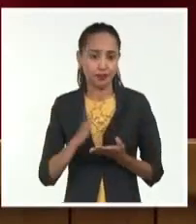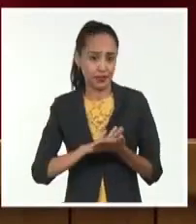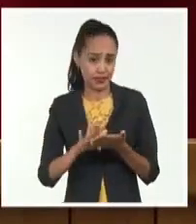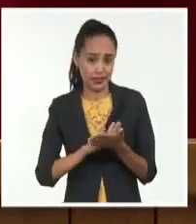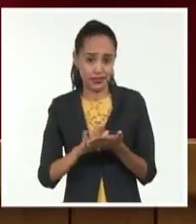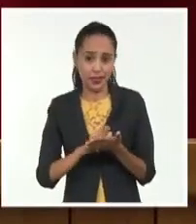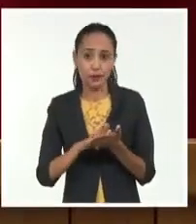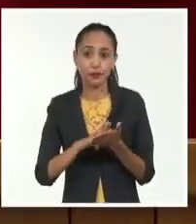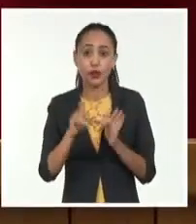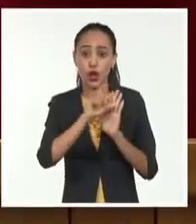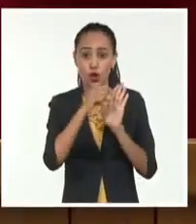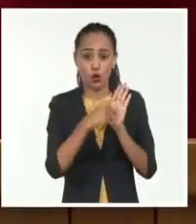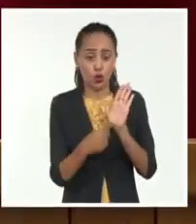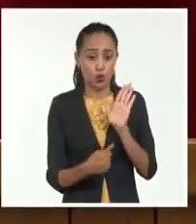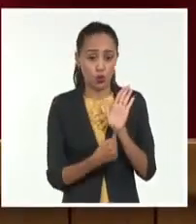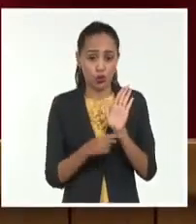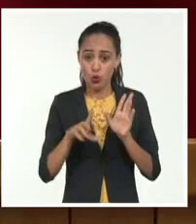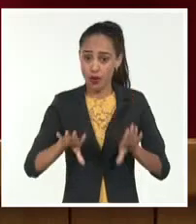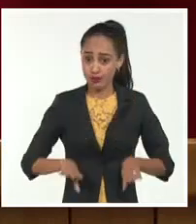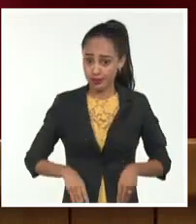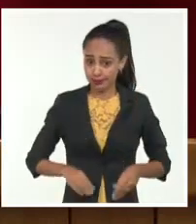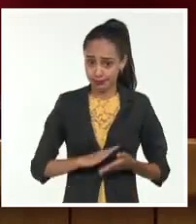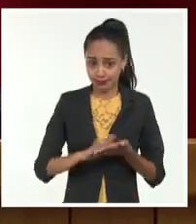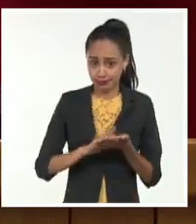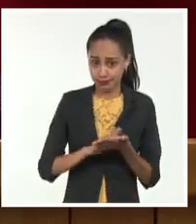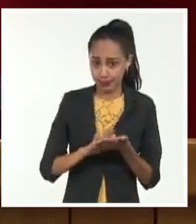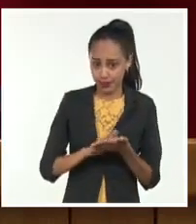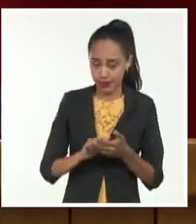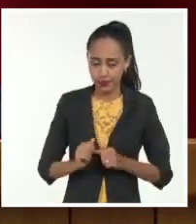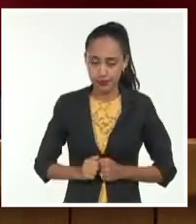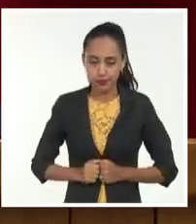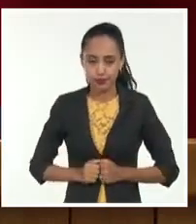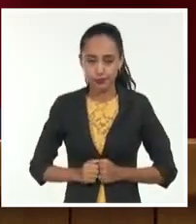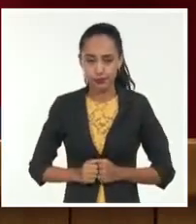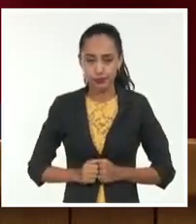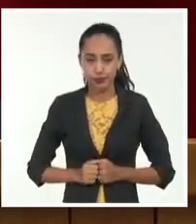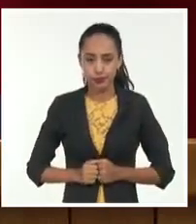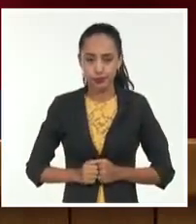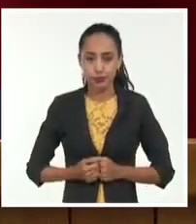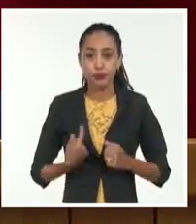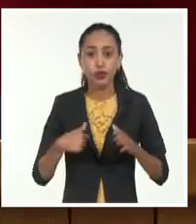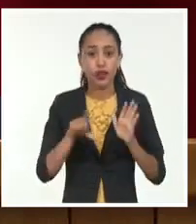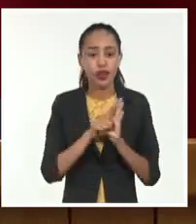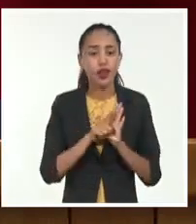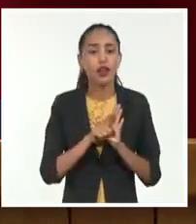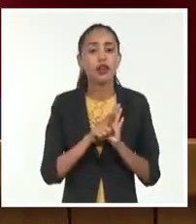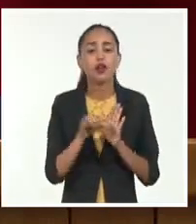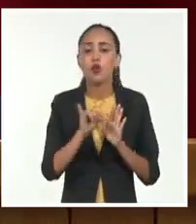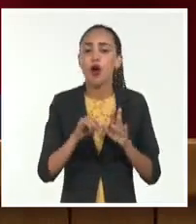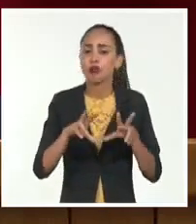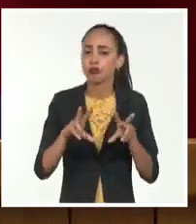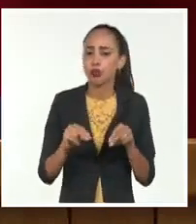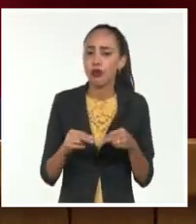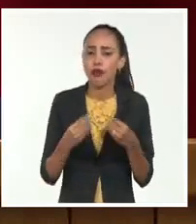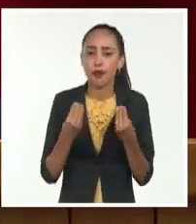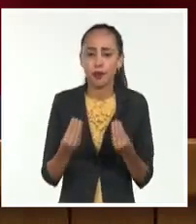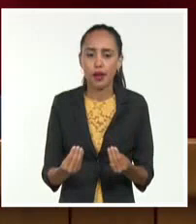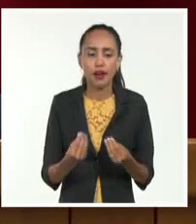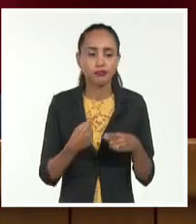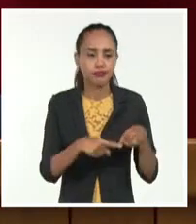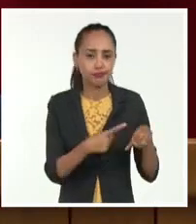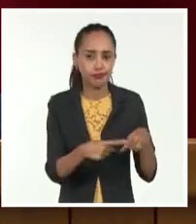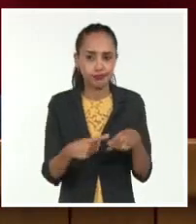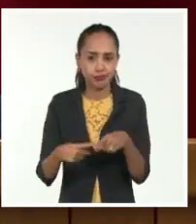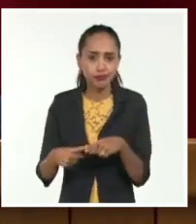código es intolerante. Si una norma ofrece alternativas, oportunidades, opciones, es